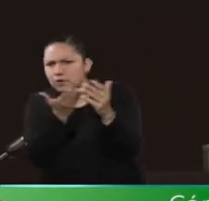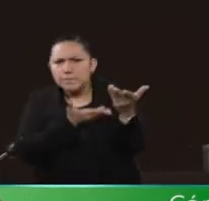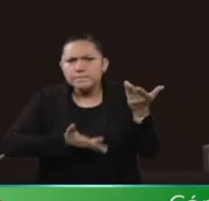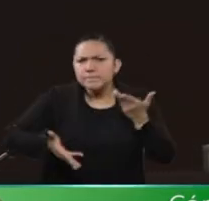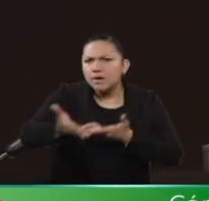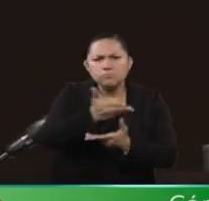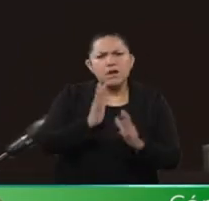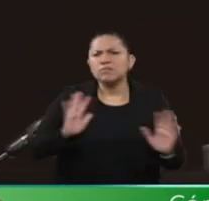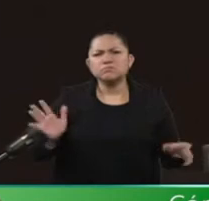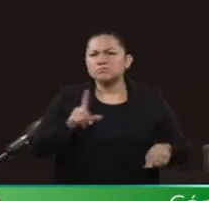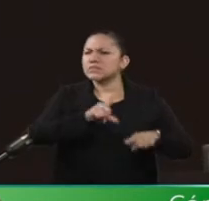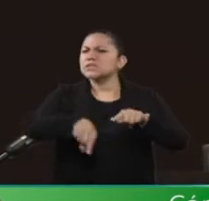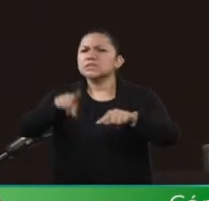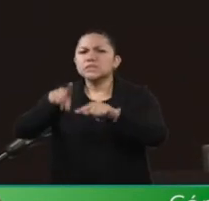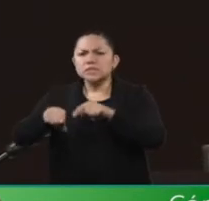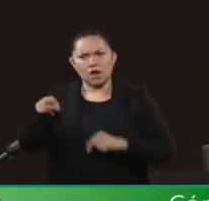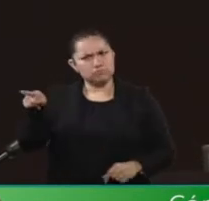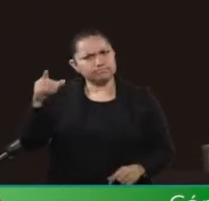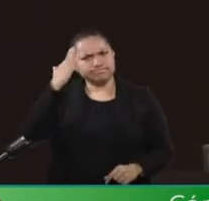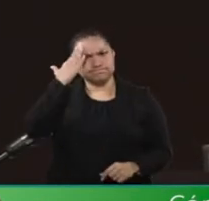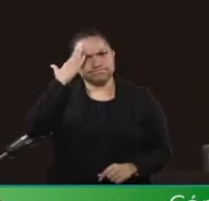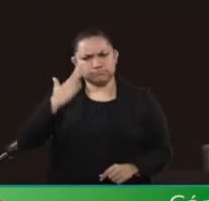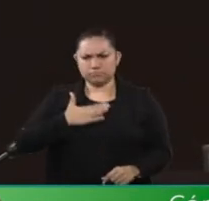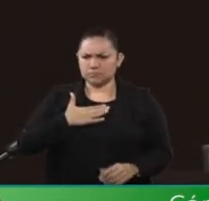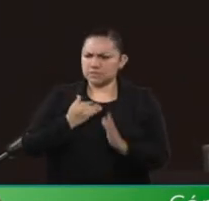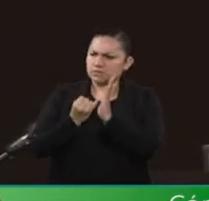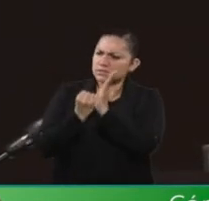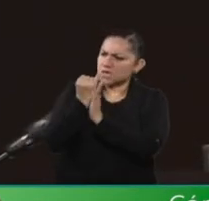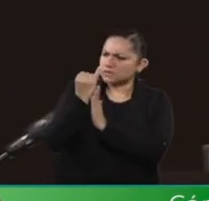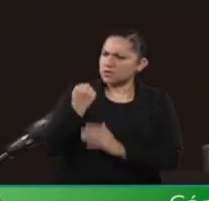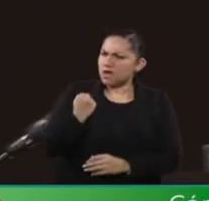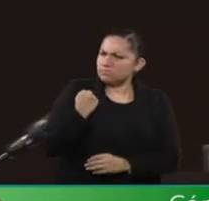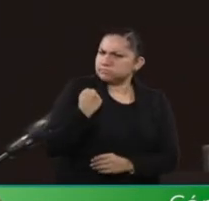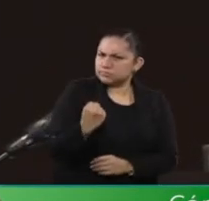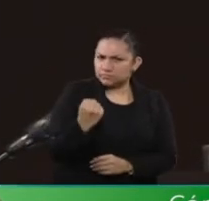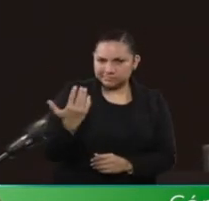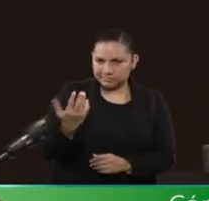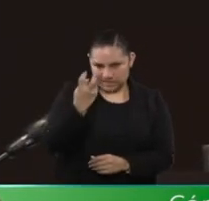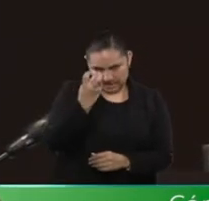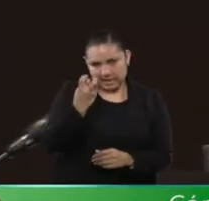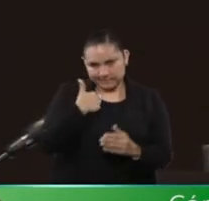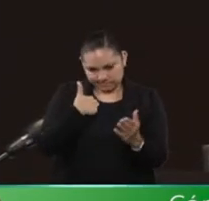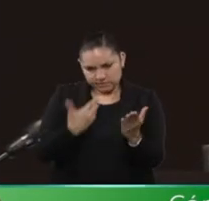he presentado como reserva para que se elimine el último párrafo del artículo del